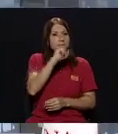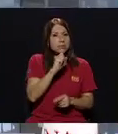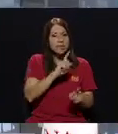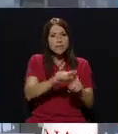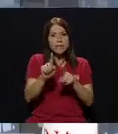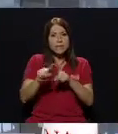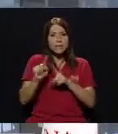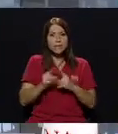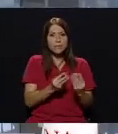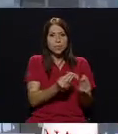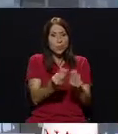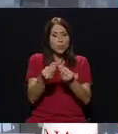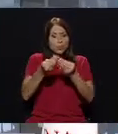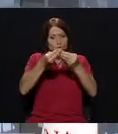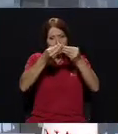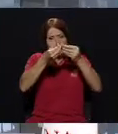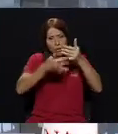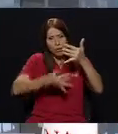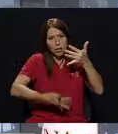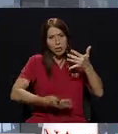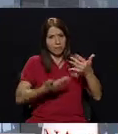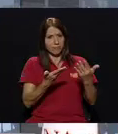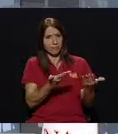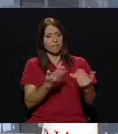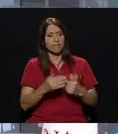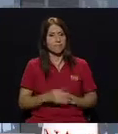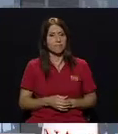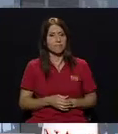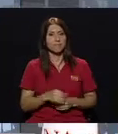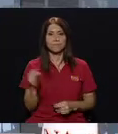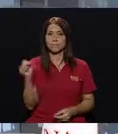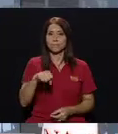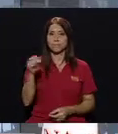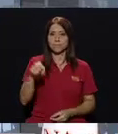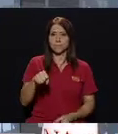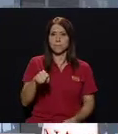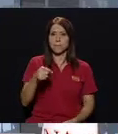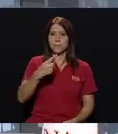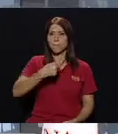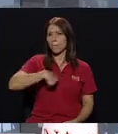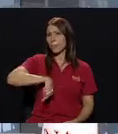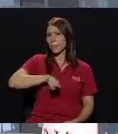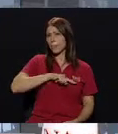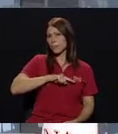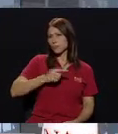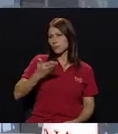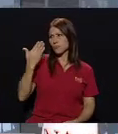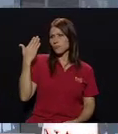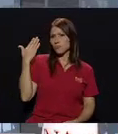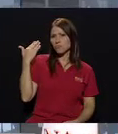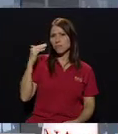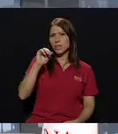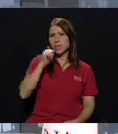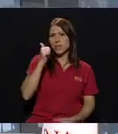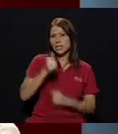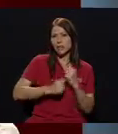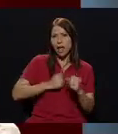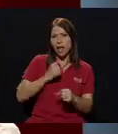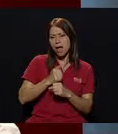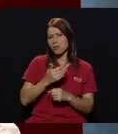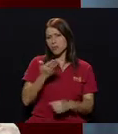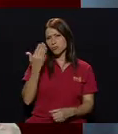productos que es muy amplio, porque aquí hay de todo. Sí, nosotros aproximadamente hace unos 10,